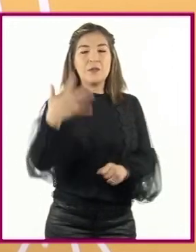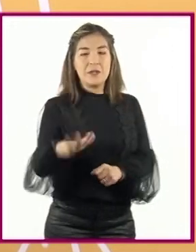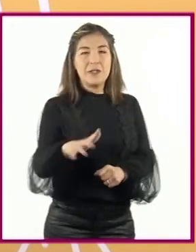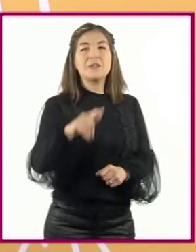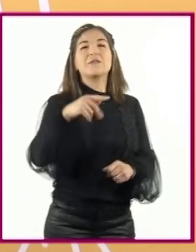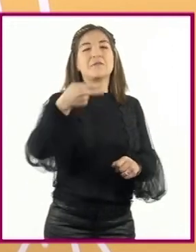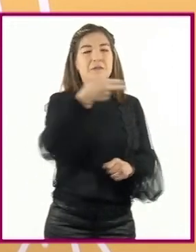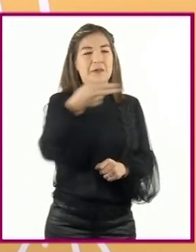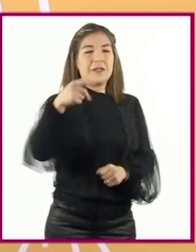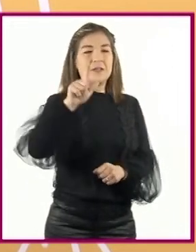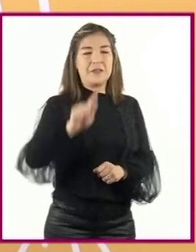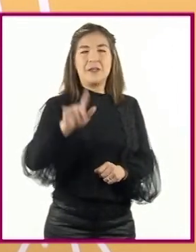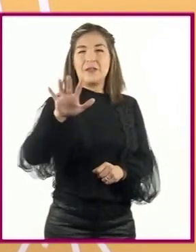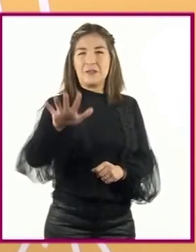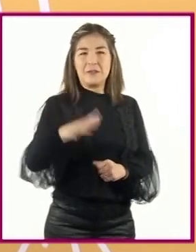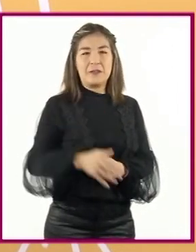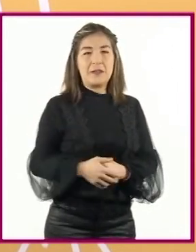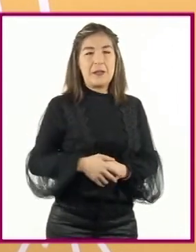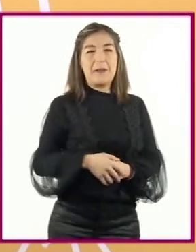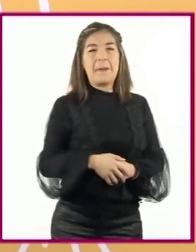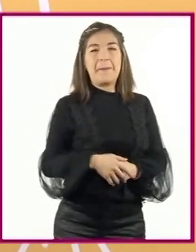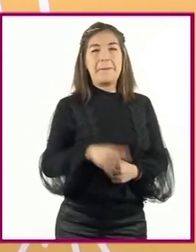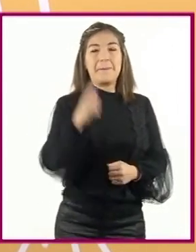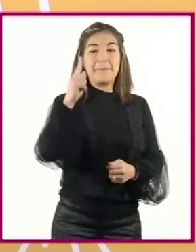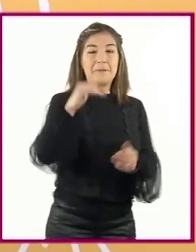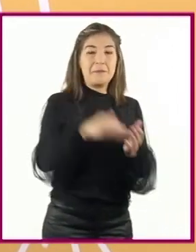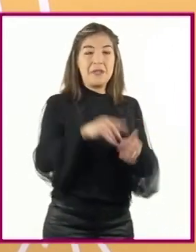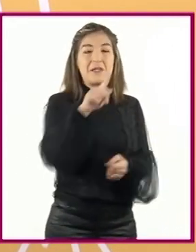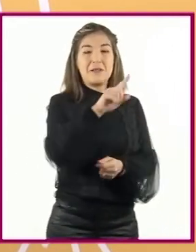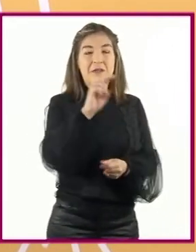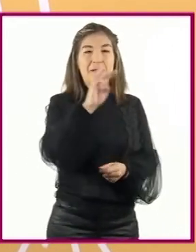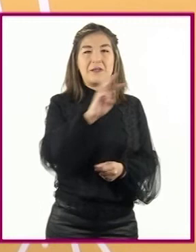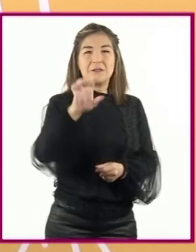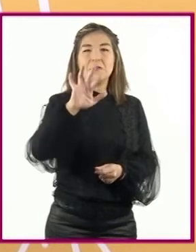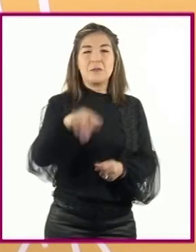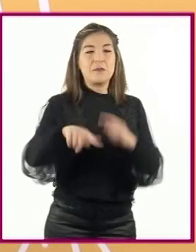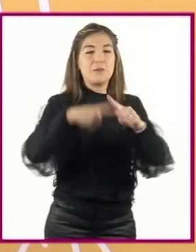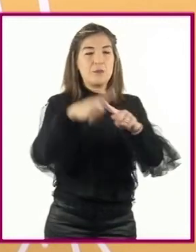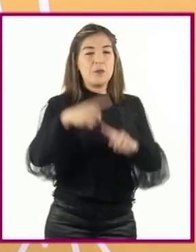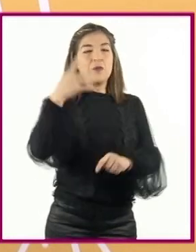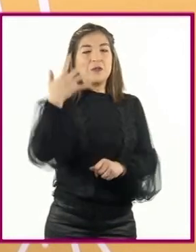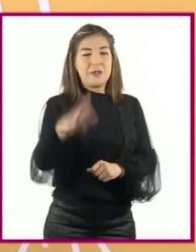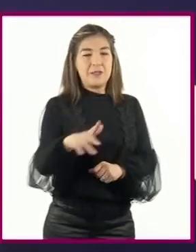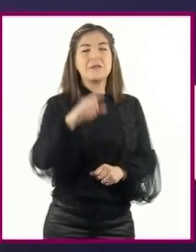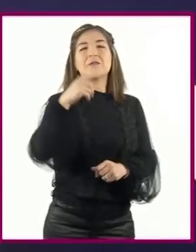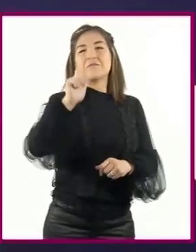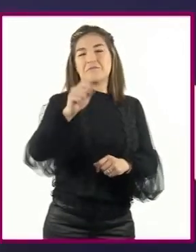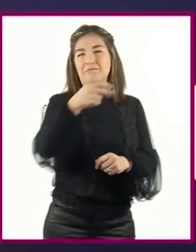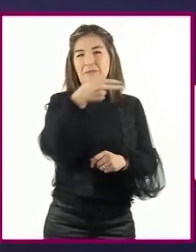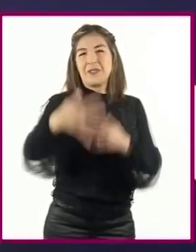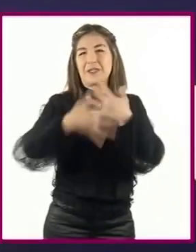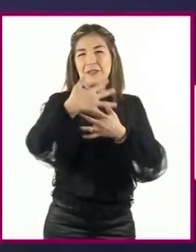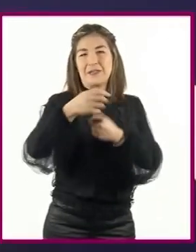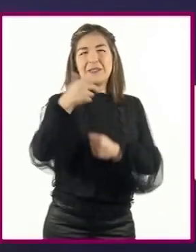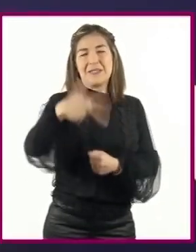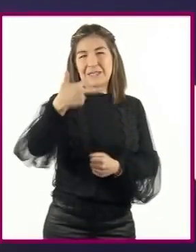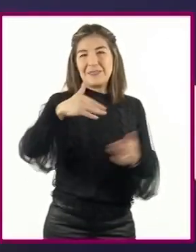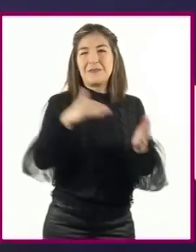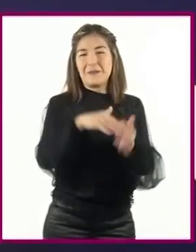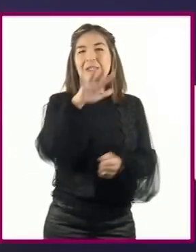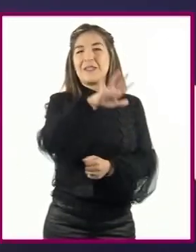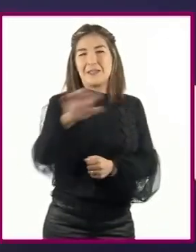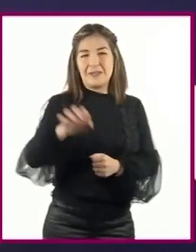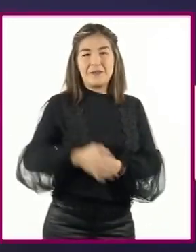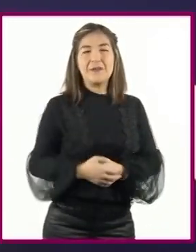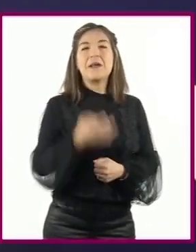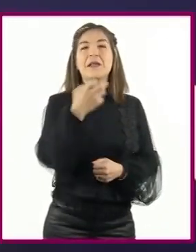a 75. 1,350 por 10 es igual a 13,500. Ya tenemos en este caso una